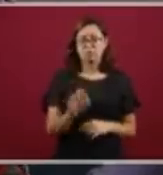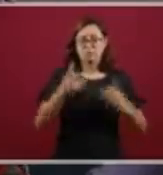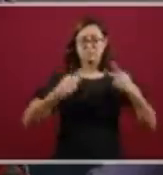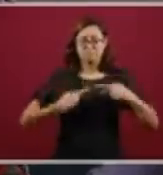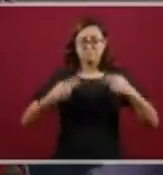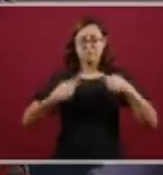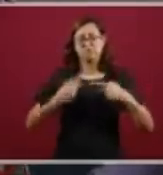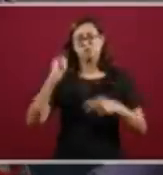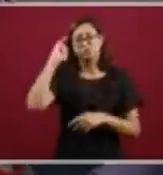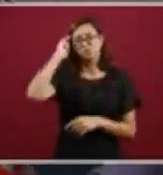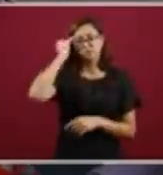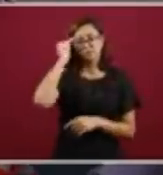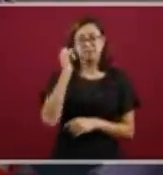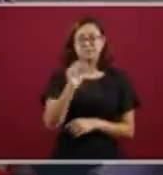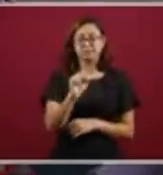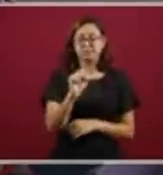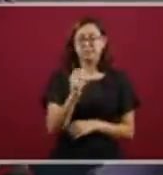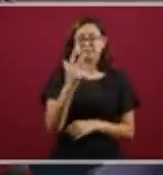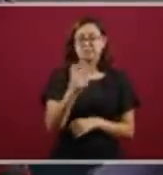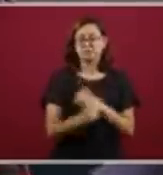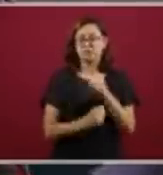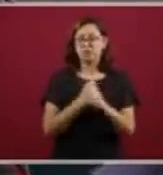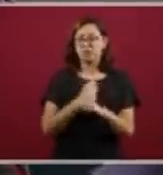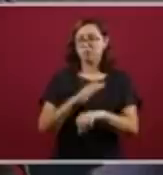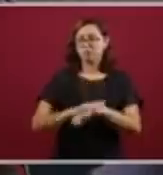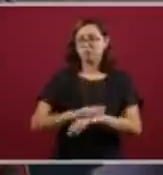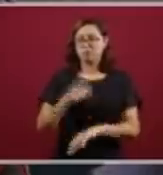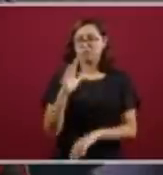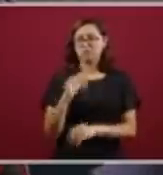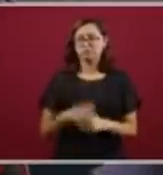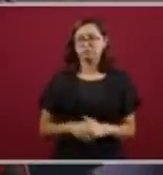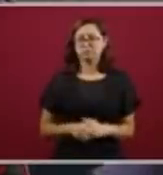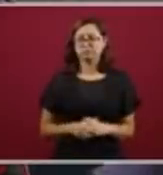personas indígenas de 65 y más.